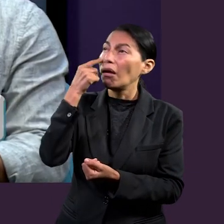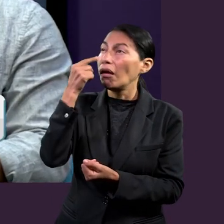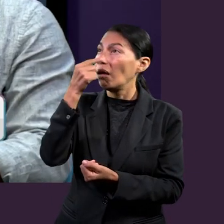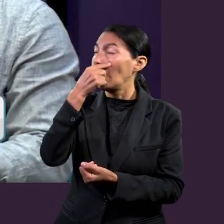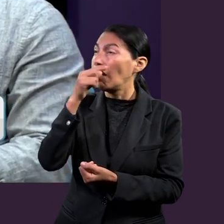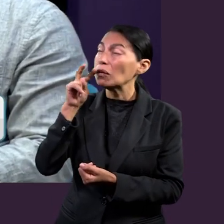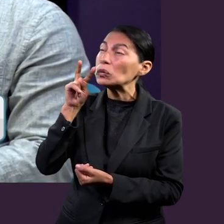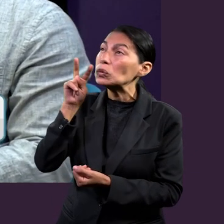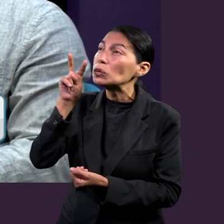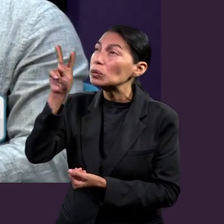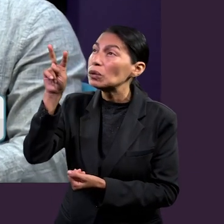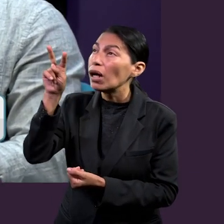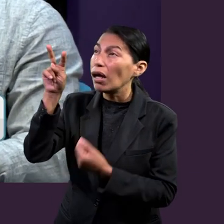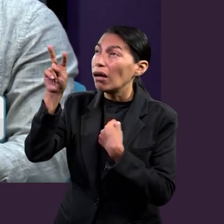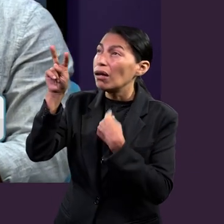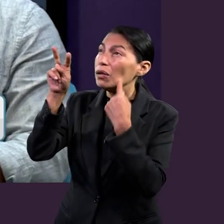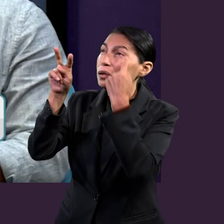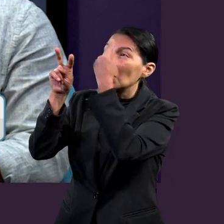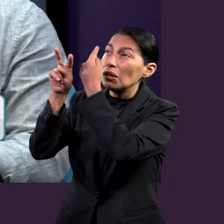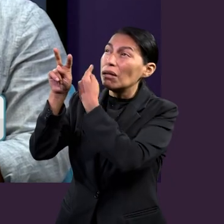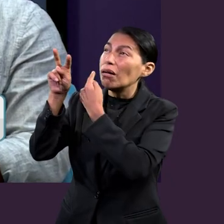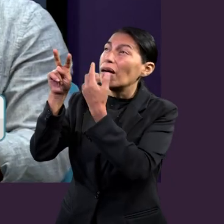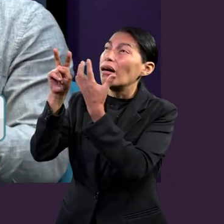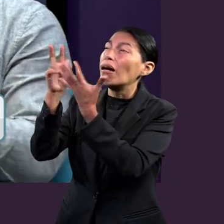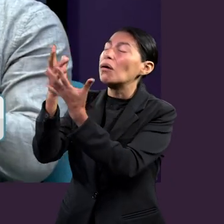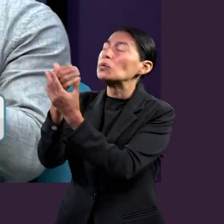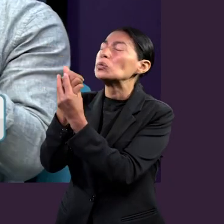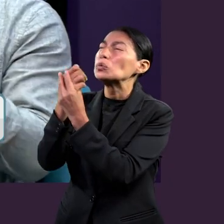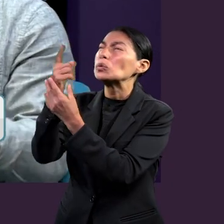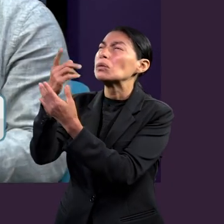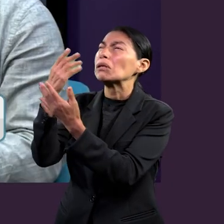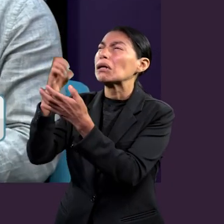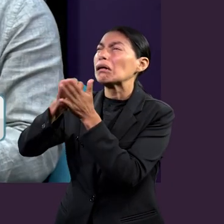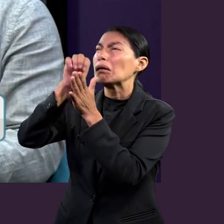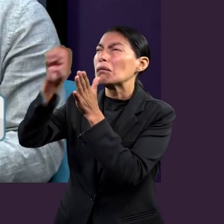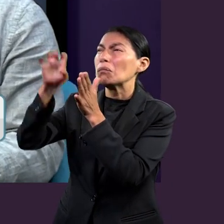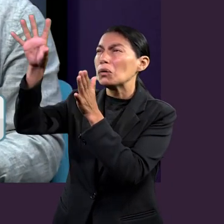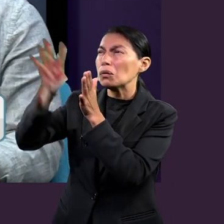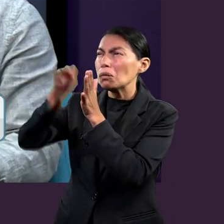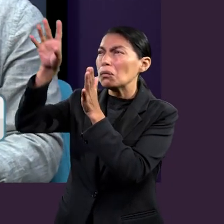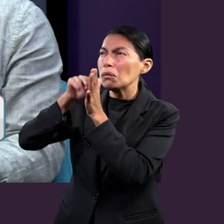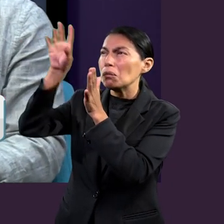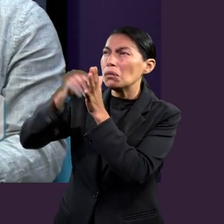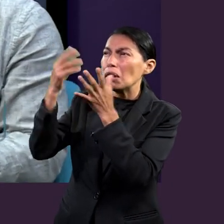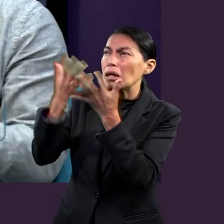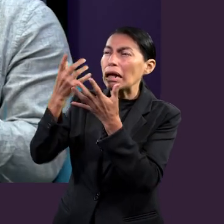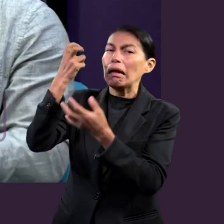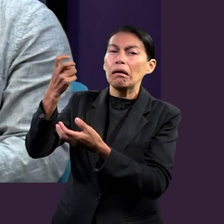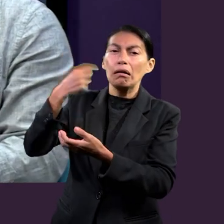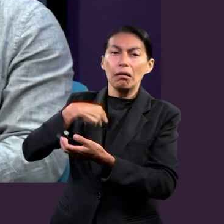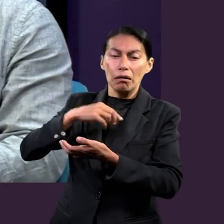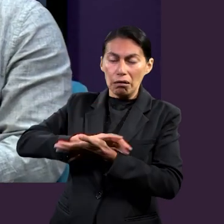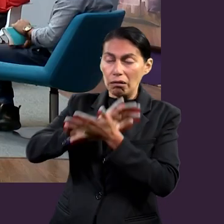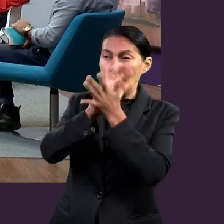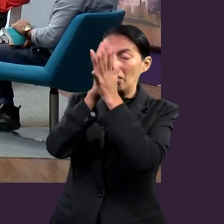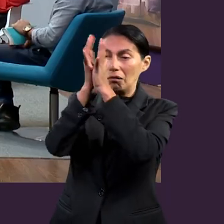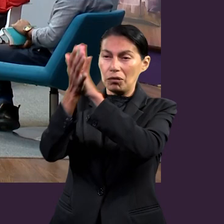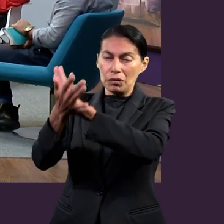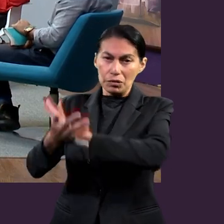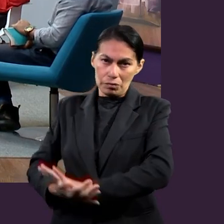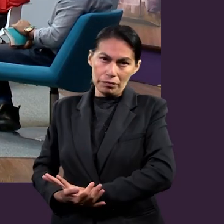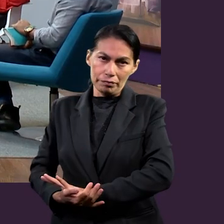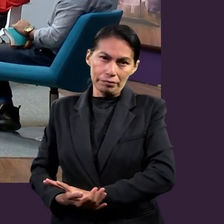ojos en Cristo también. Muy bien. Si vemos, mientras vemos, mientras contemplamos, somos transformados. Sigamos nuestros ojos en Cristo. Amén.